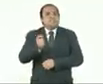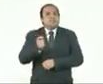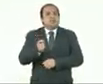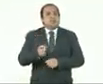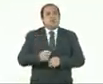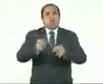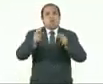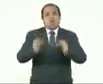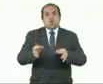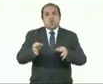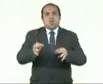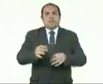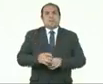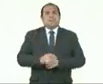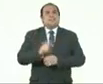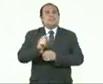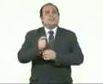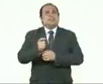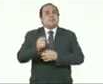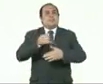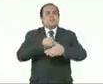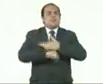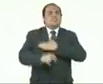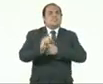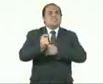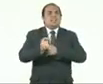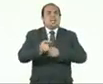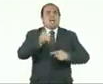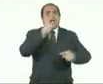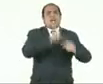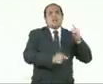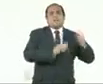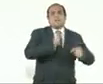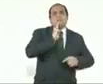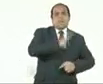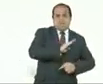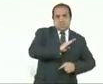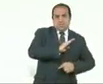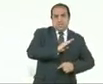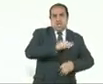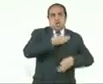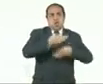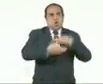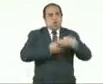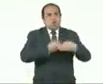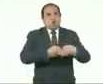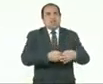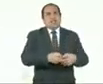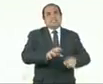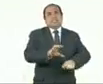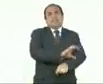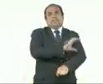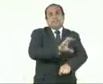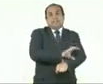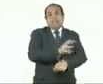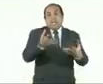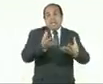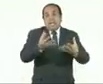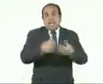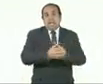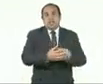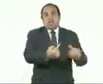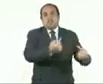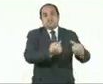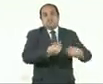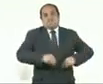y profundo, que es combatir el mal, combatir todas las fuerzas que se oponen a la realización de la